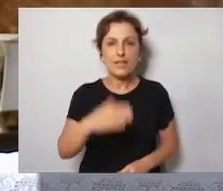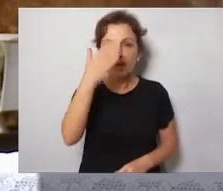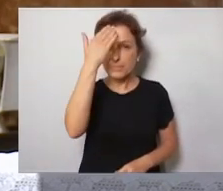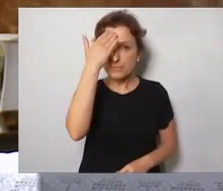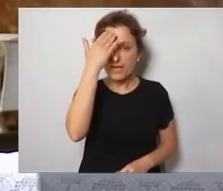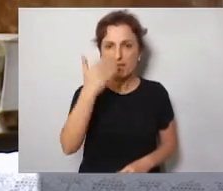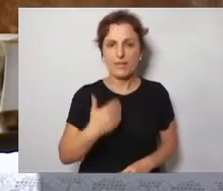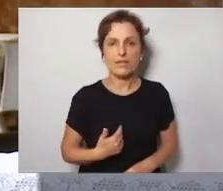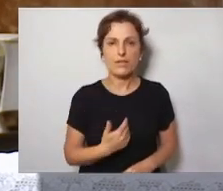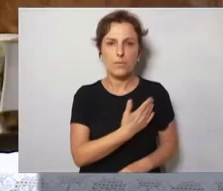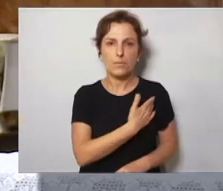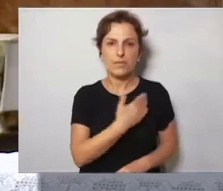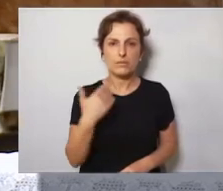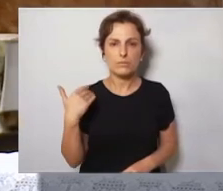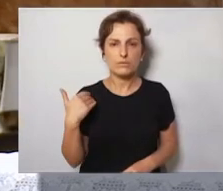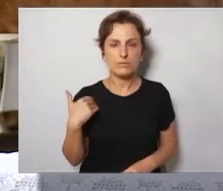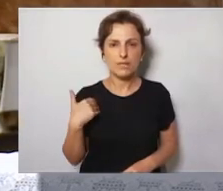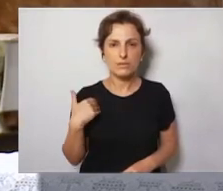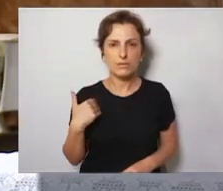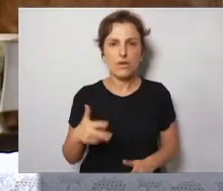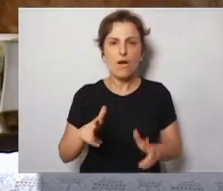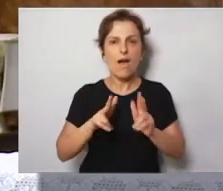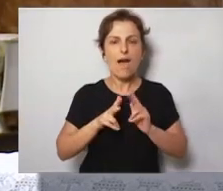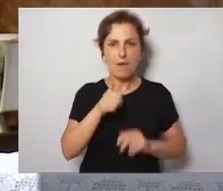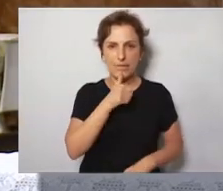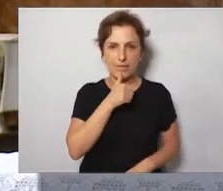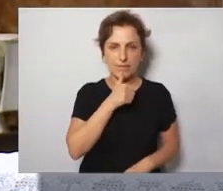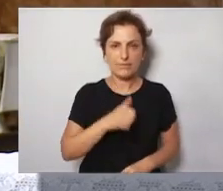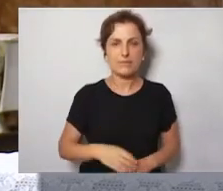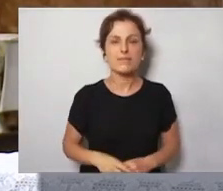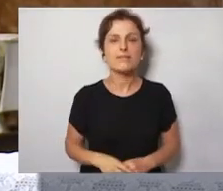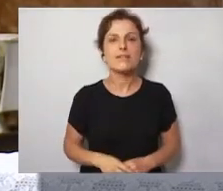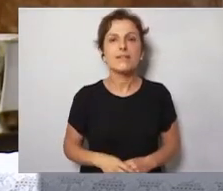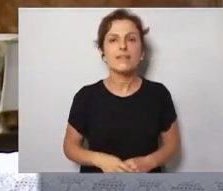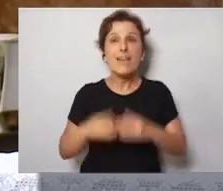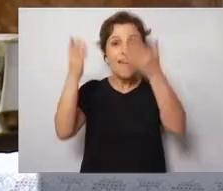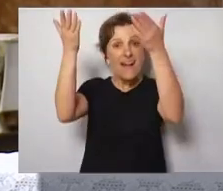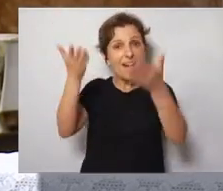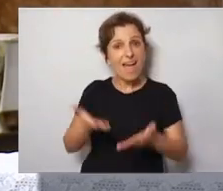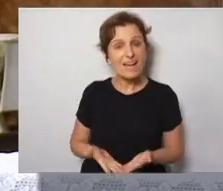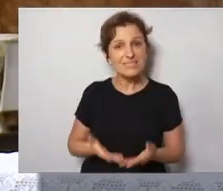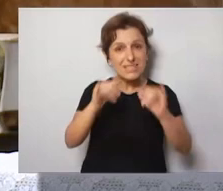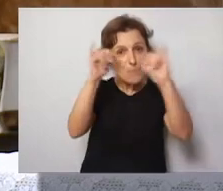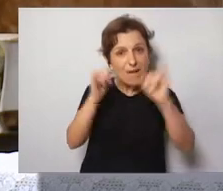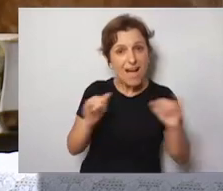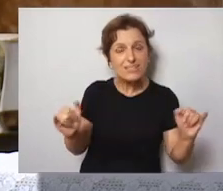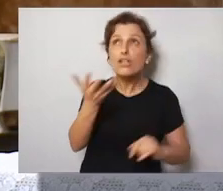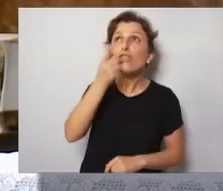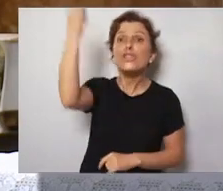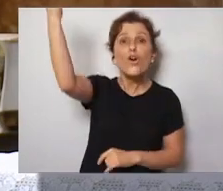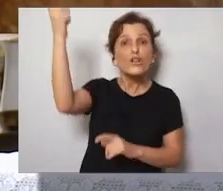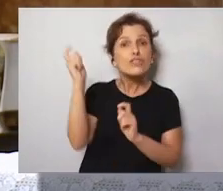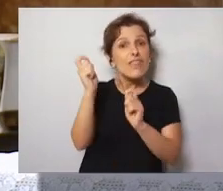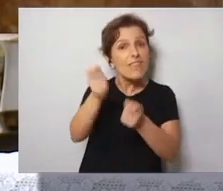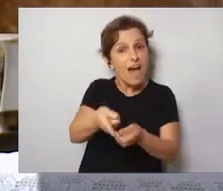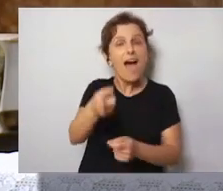en el nombre del padre del hijo y del espíritu santo la gracia y la paz que vienen de dios nuestro padre